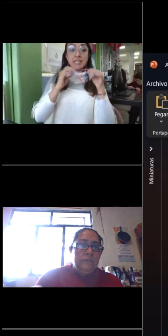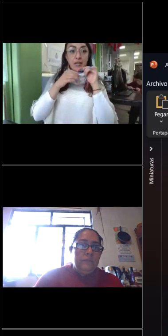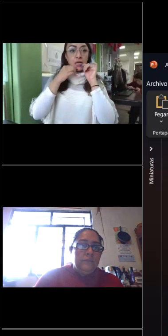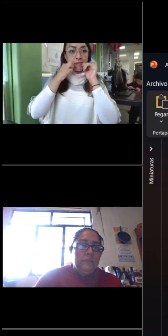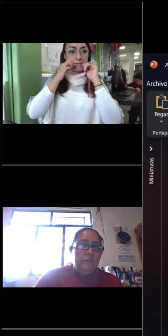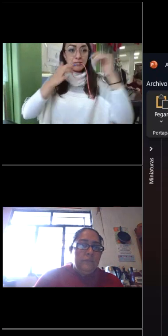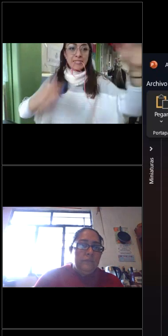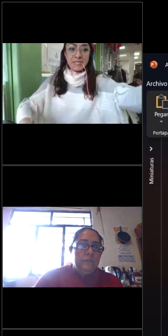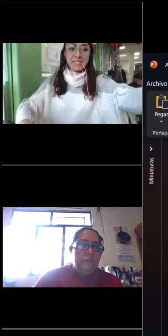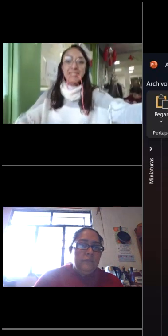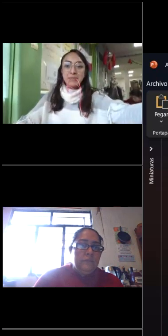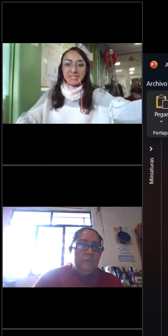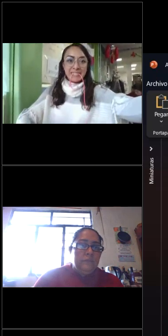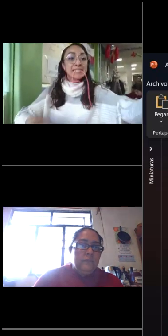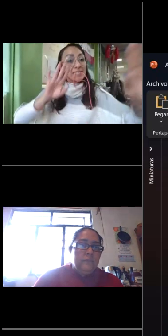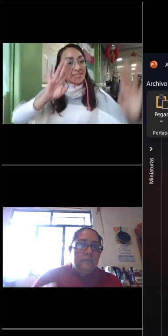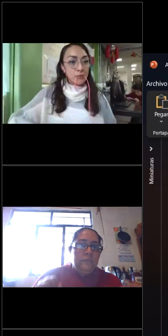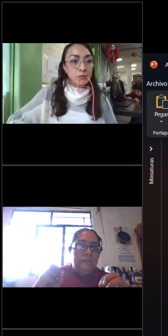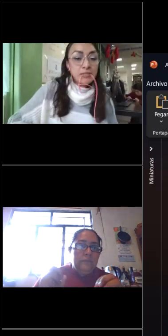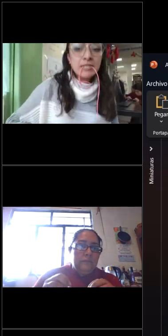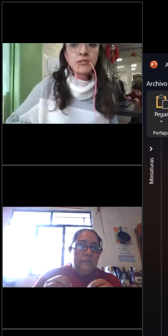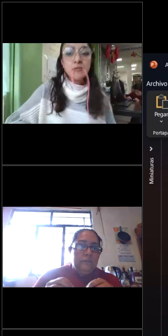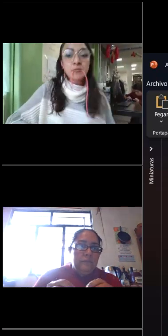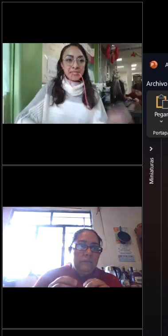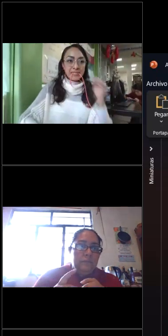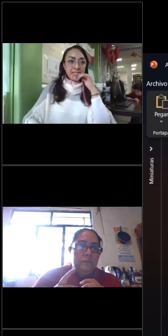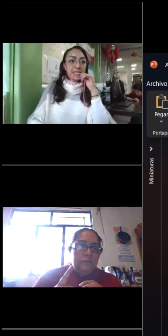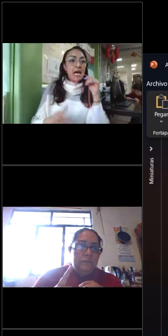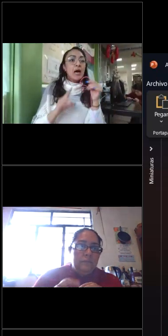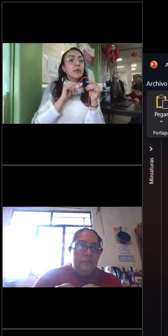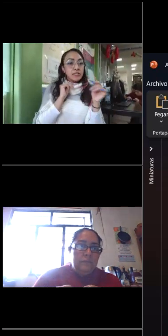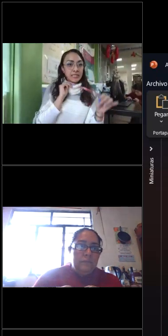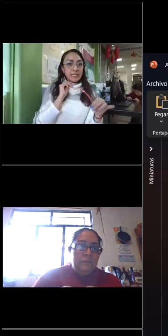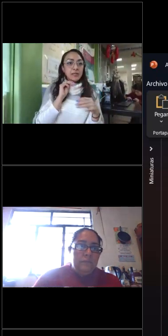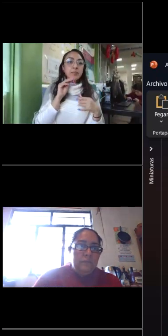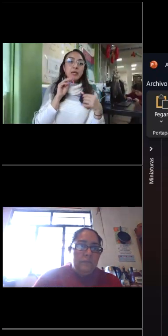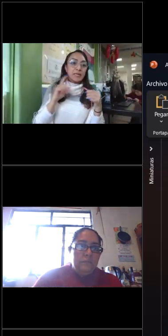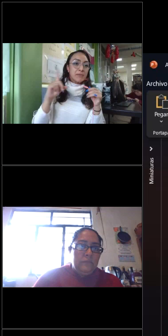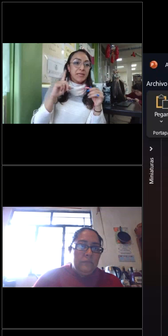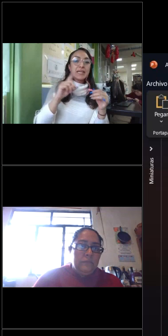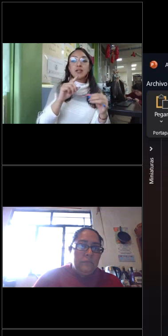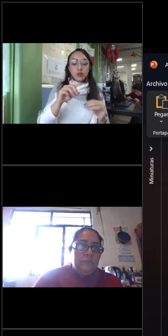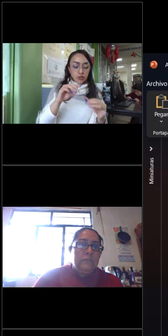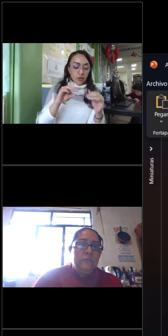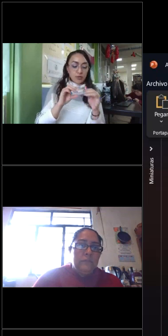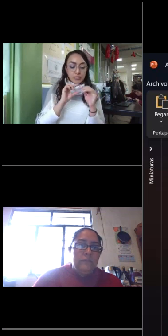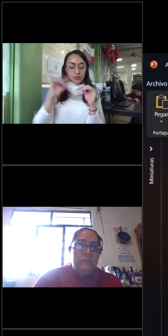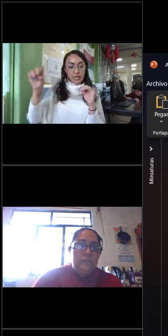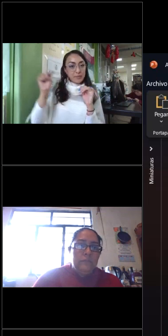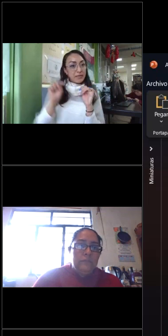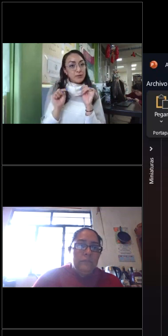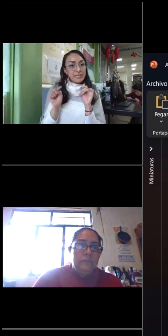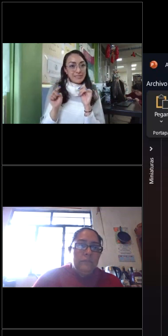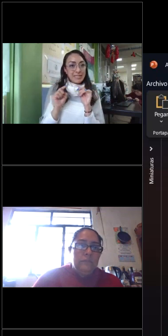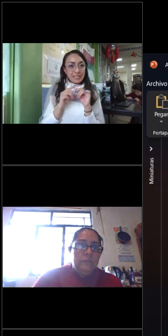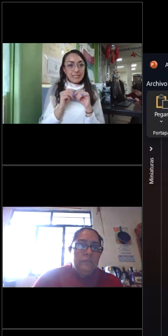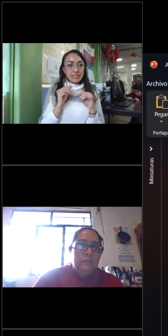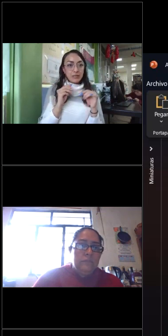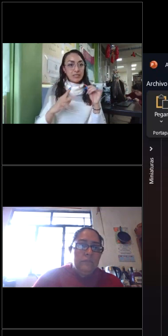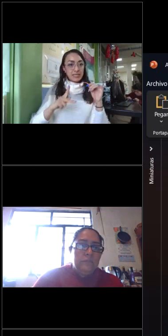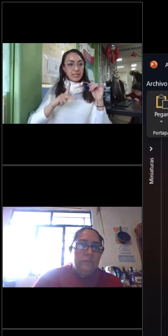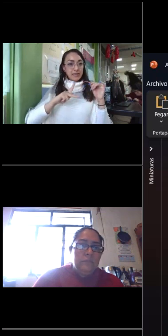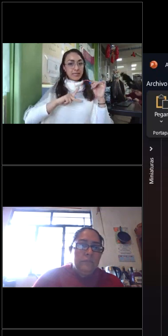español signado, solamente cambiaría cada uno de los componentes por señas, pero van a ver que no todos estos elementos que están